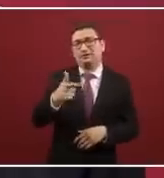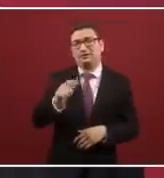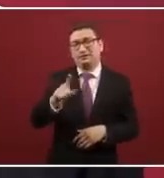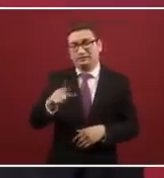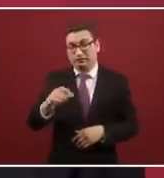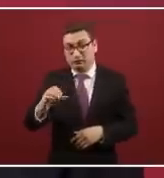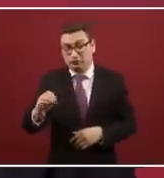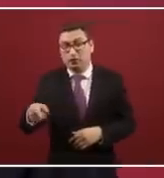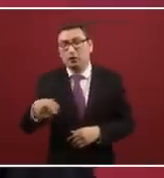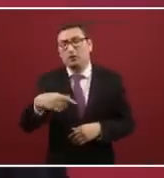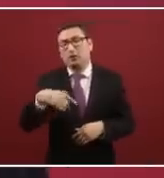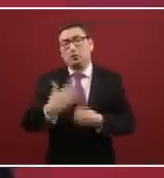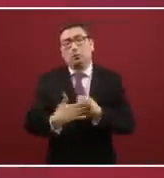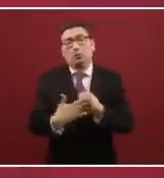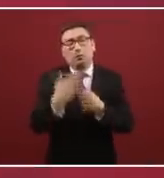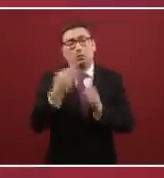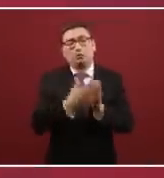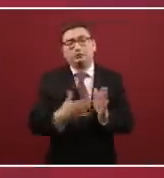Ya están